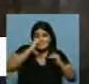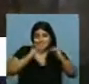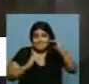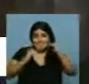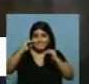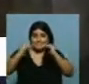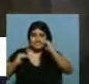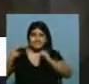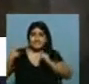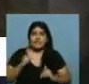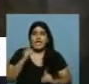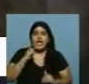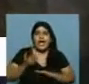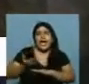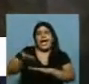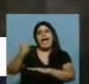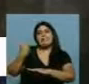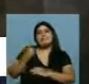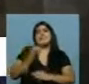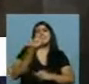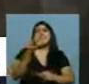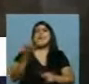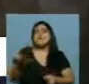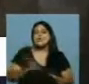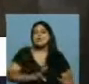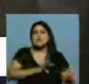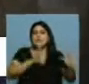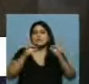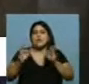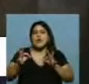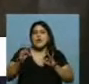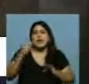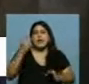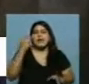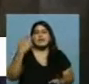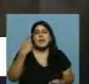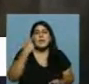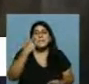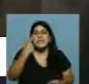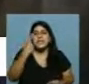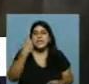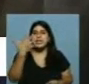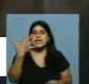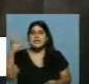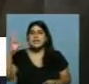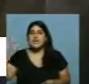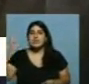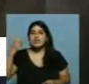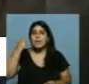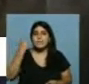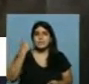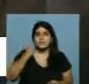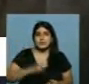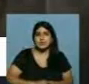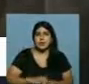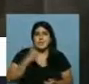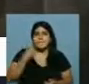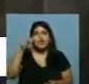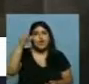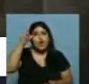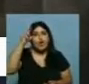¿Estaba cuánto, por ejemplo? Llegó a valer 3500. ¿Este sería el precio promedio, 1800?